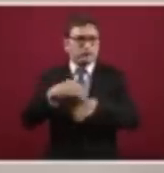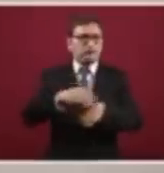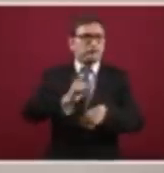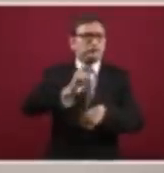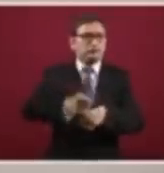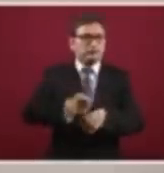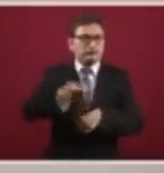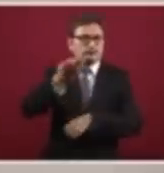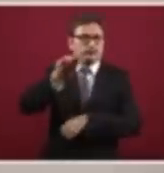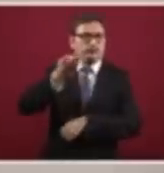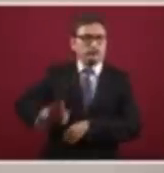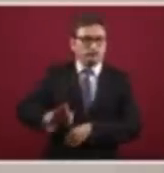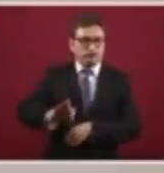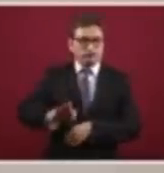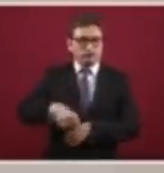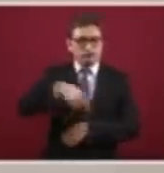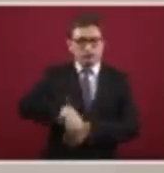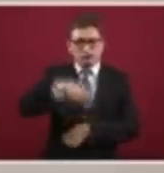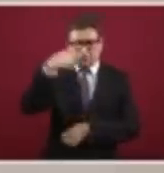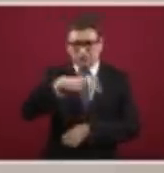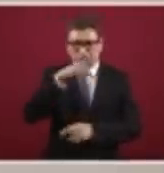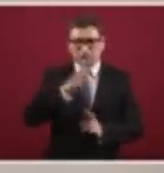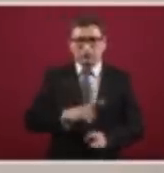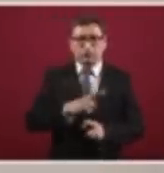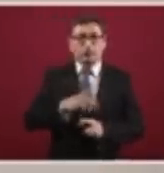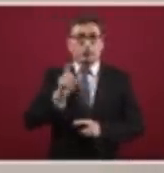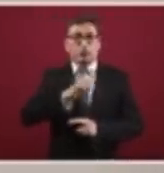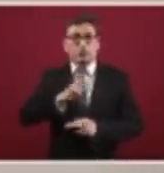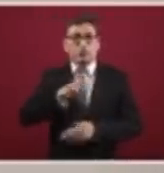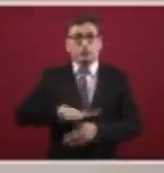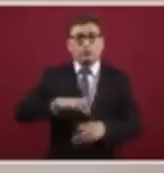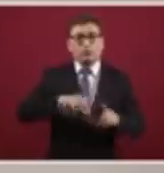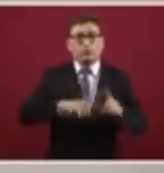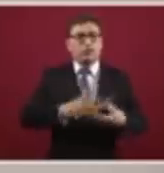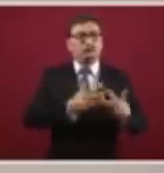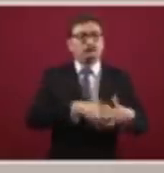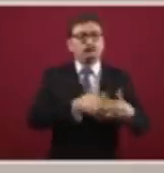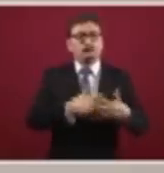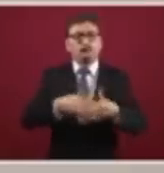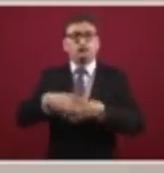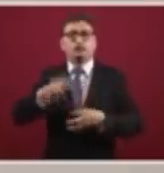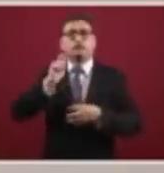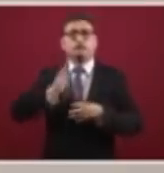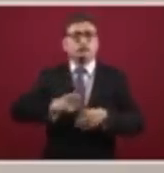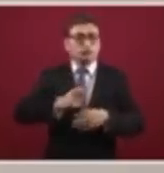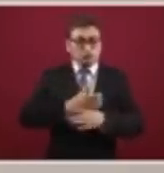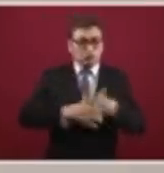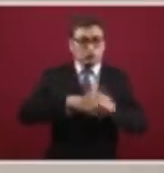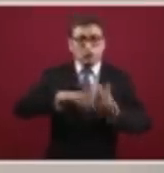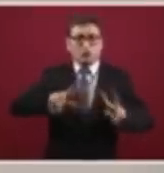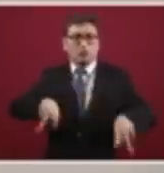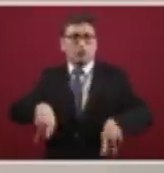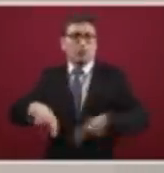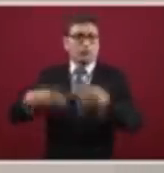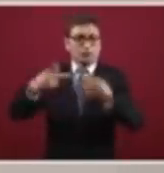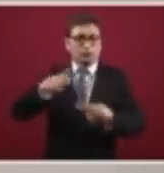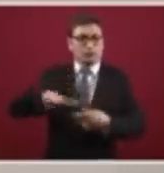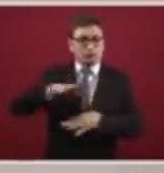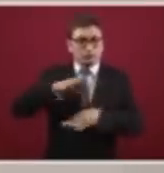son traición a la patria industrializar el país no implica una subasta pública de nuestros recursos naturales